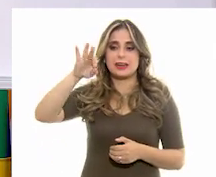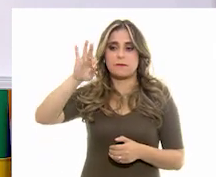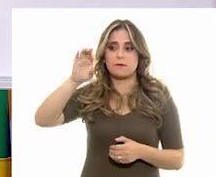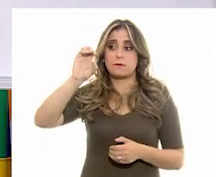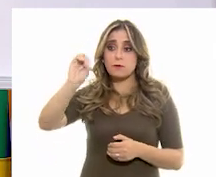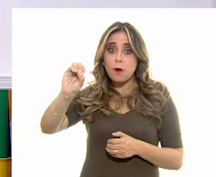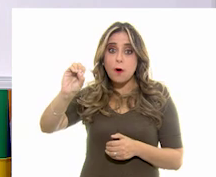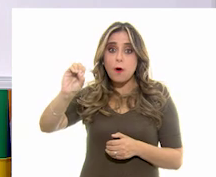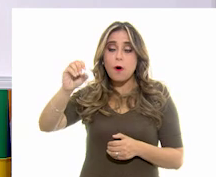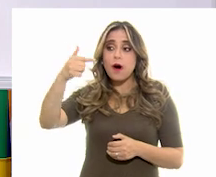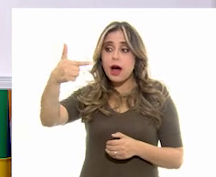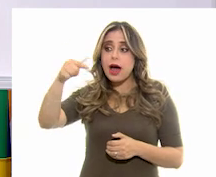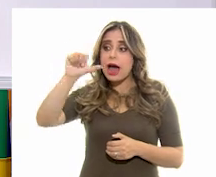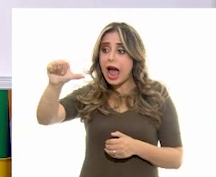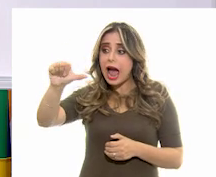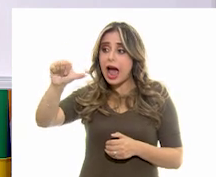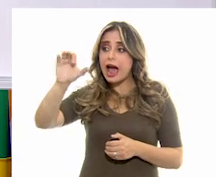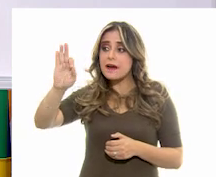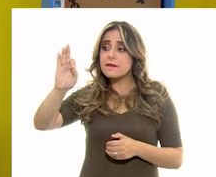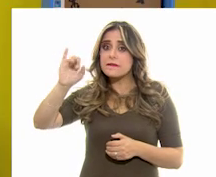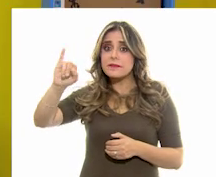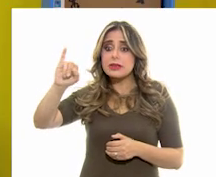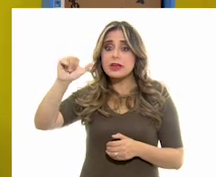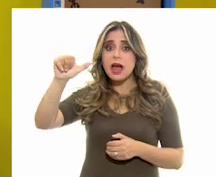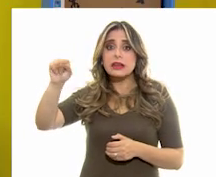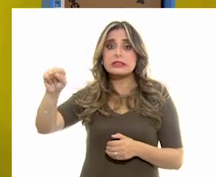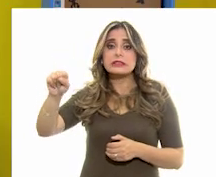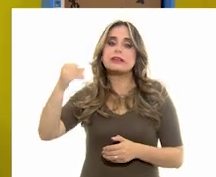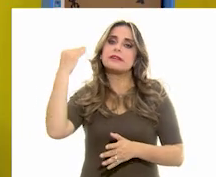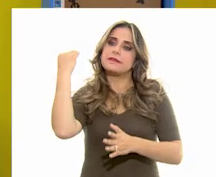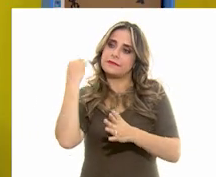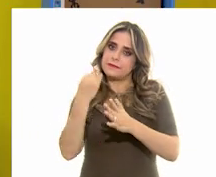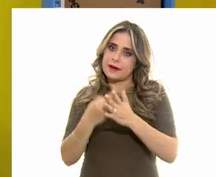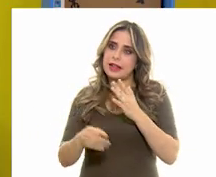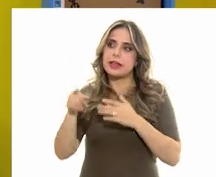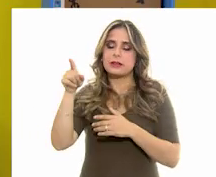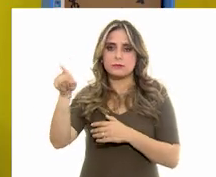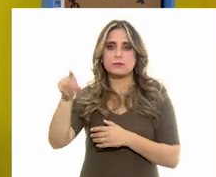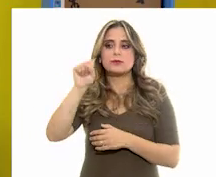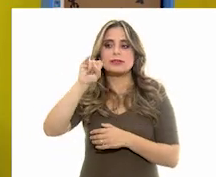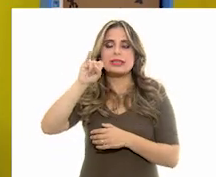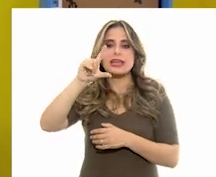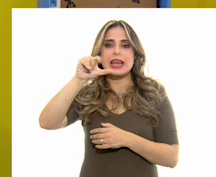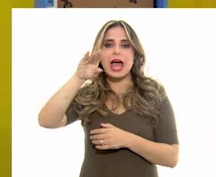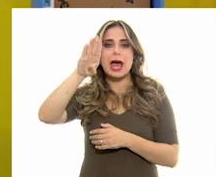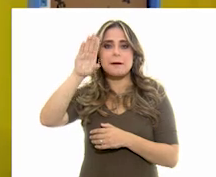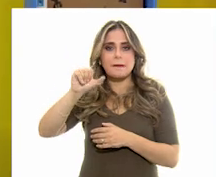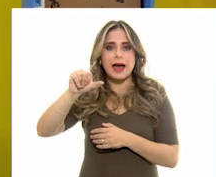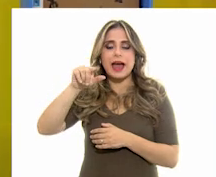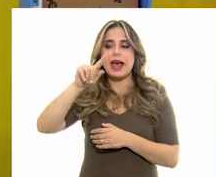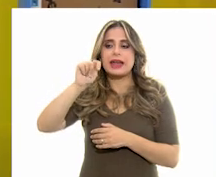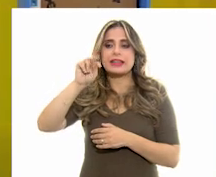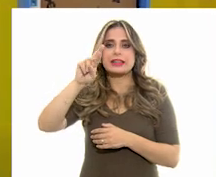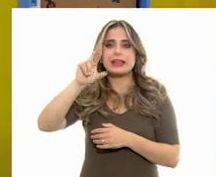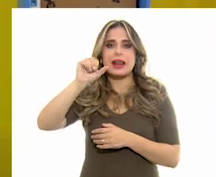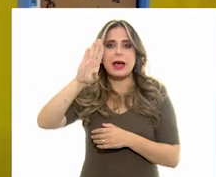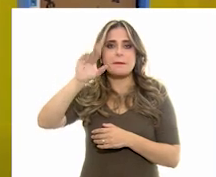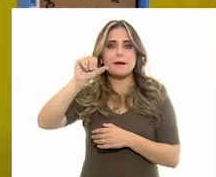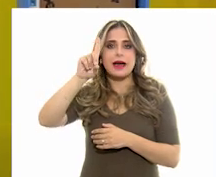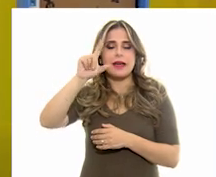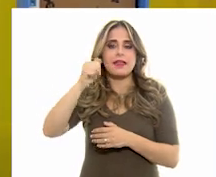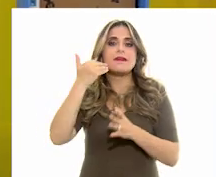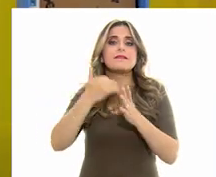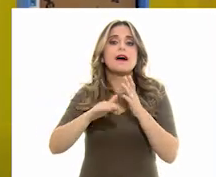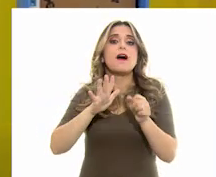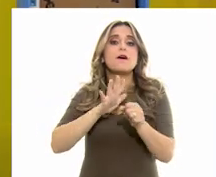Infografías. Ahí está otra vez, sílaba trabada. Info. Gr. Gr. Nos hace